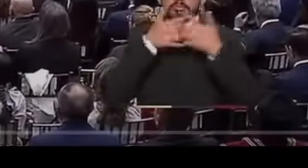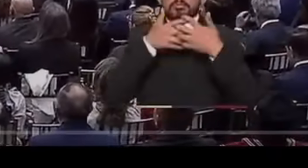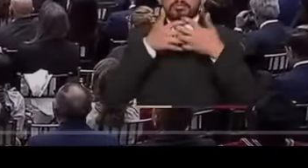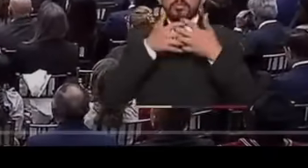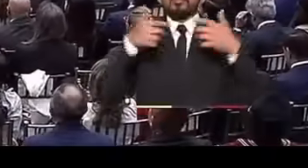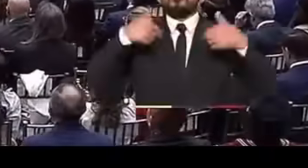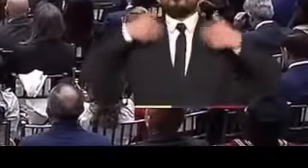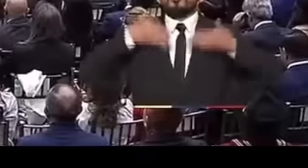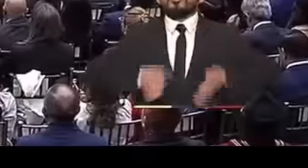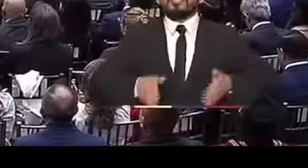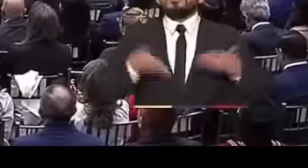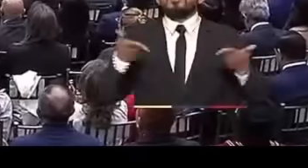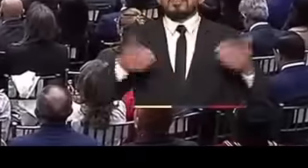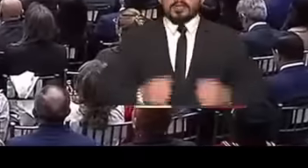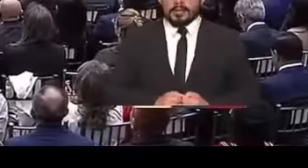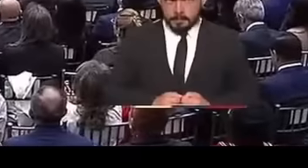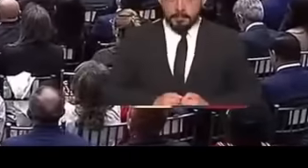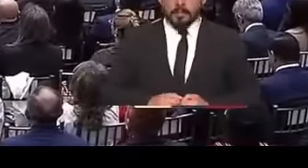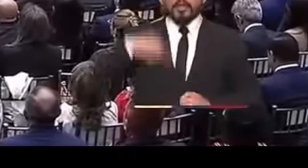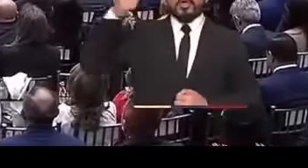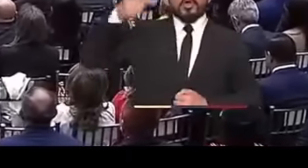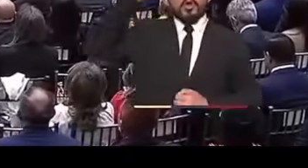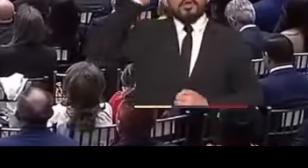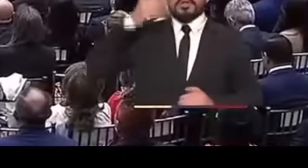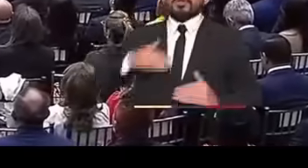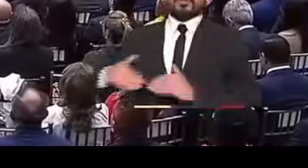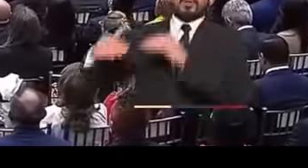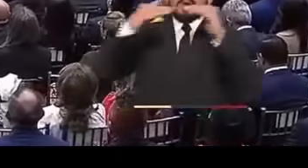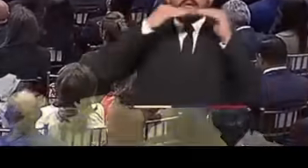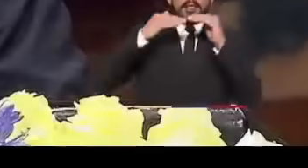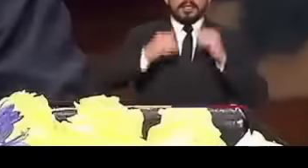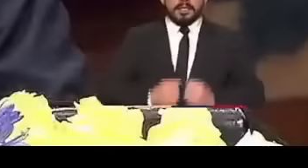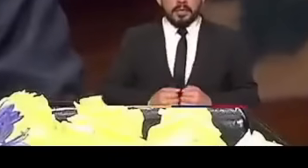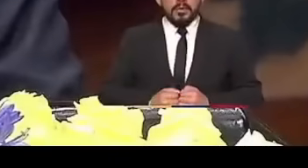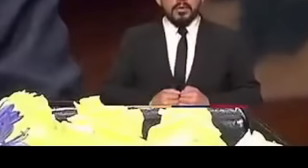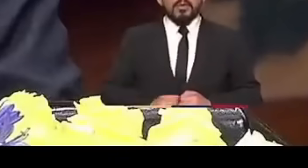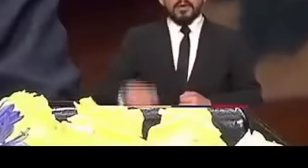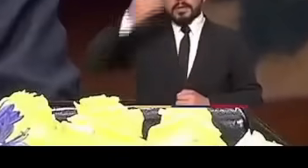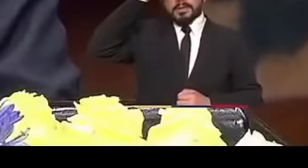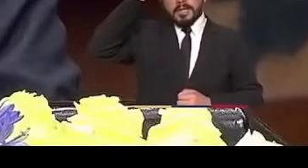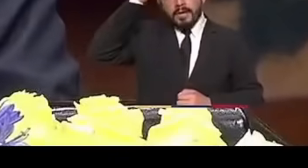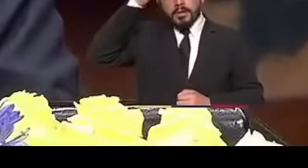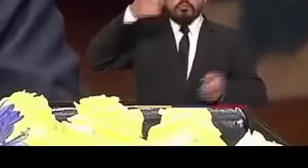habría querido nacer bajo el régimen de un gobierno democrático sabiamente moderado.